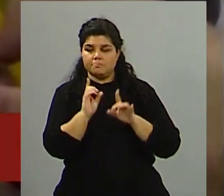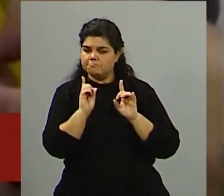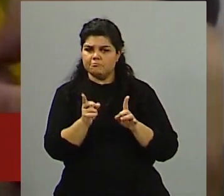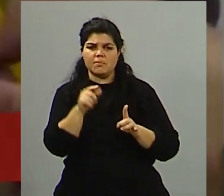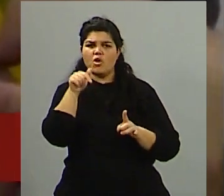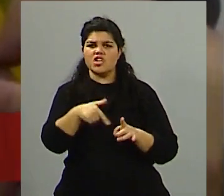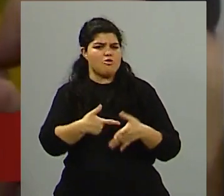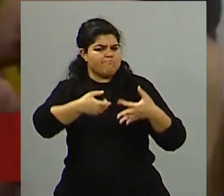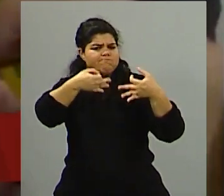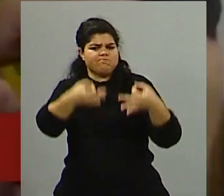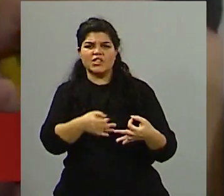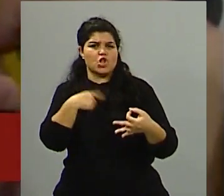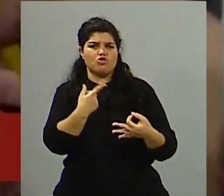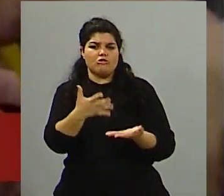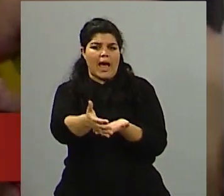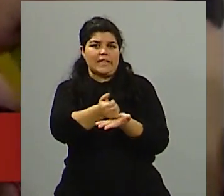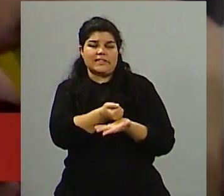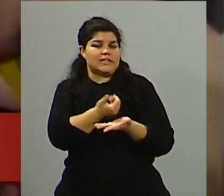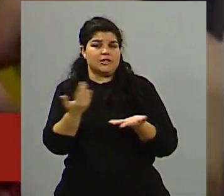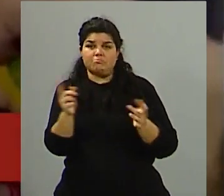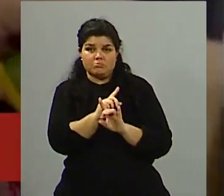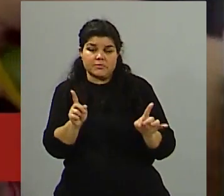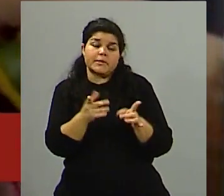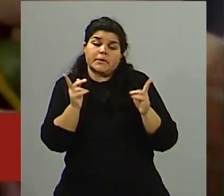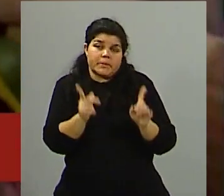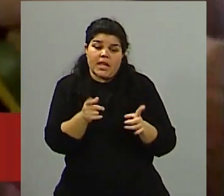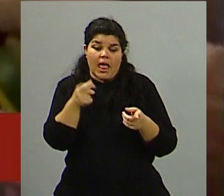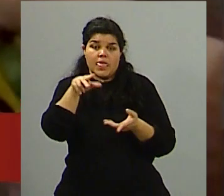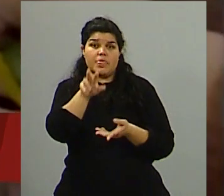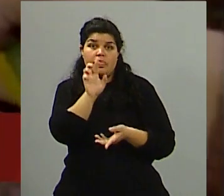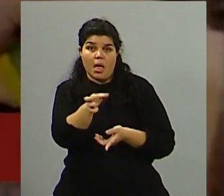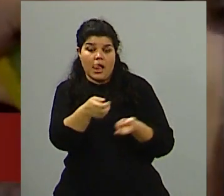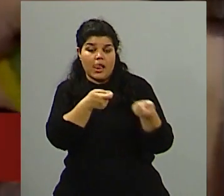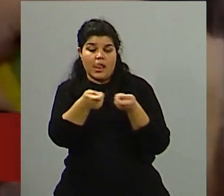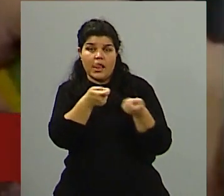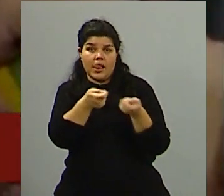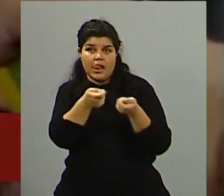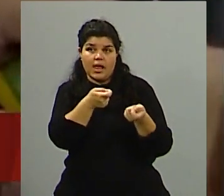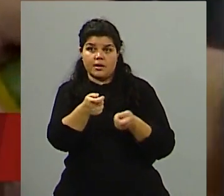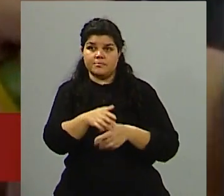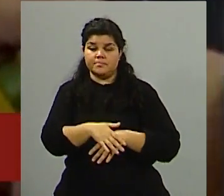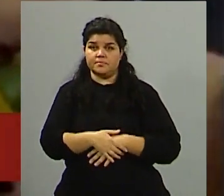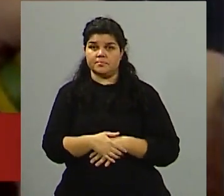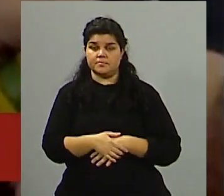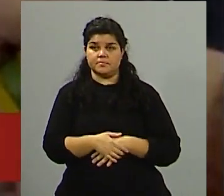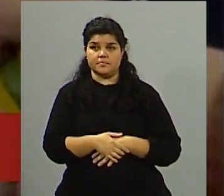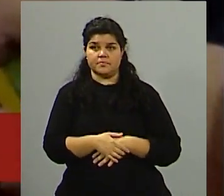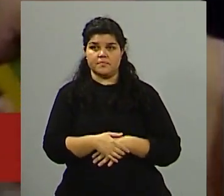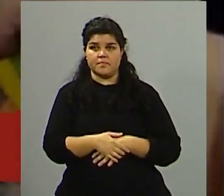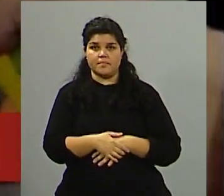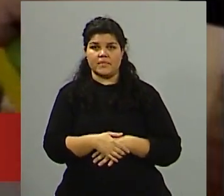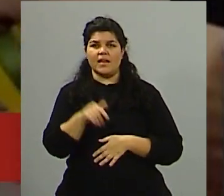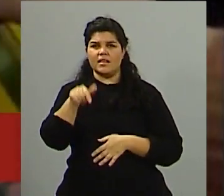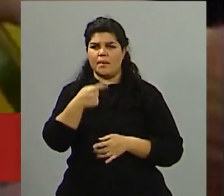cosa agradable, pero lo que tenemos que hacer es administrarlo. ¿Va a haber un desembolso? Esta publicación del Fondo Monetario